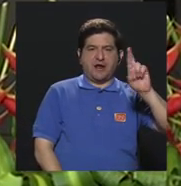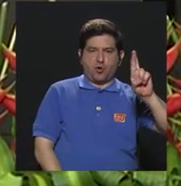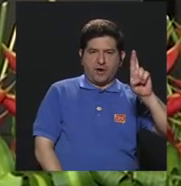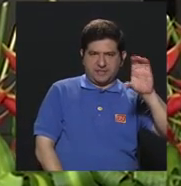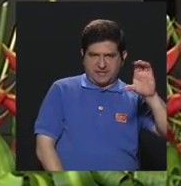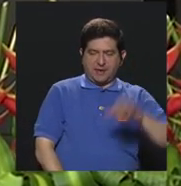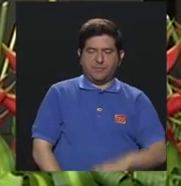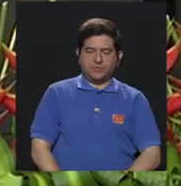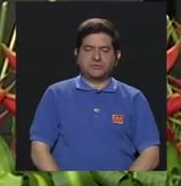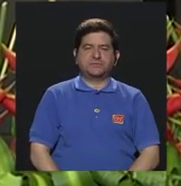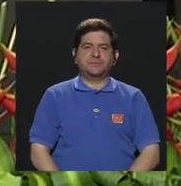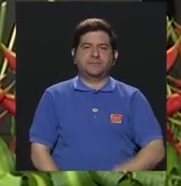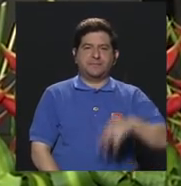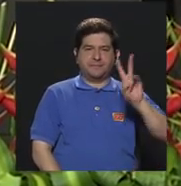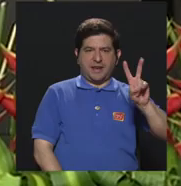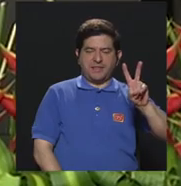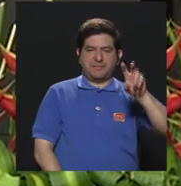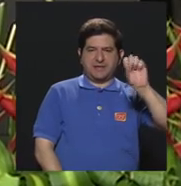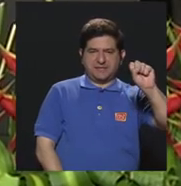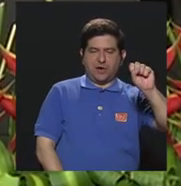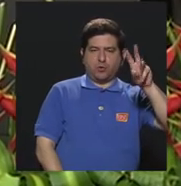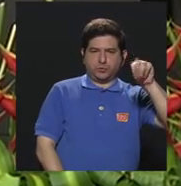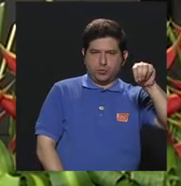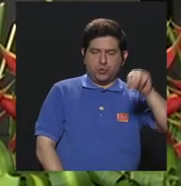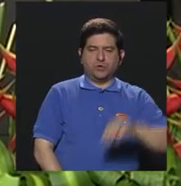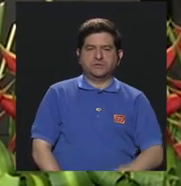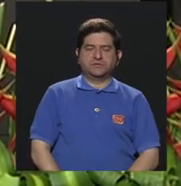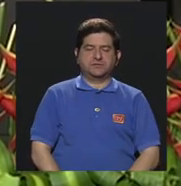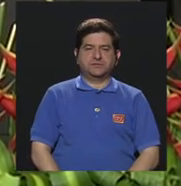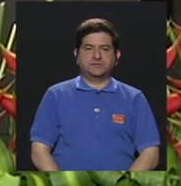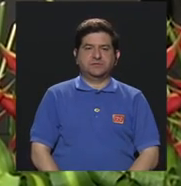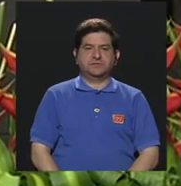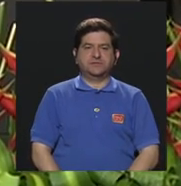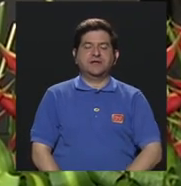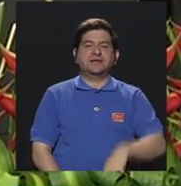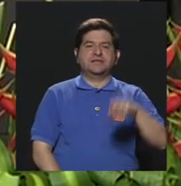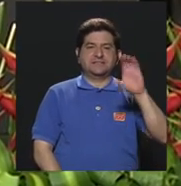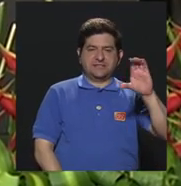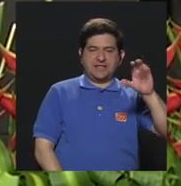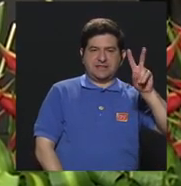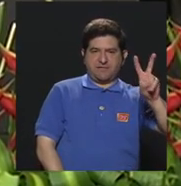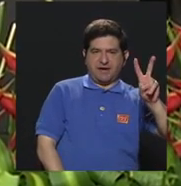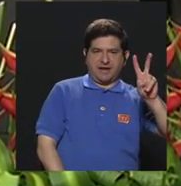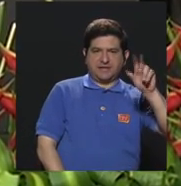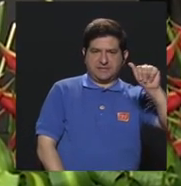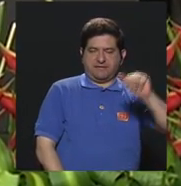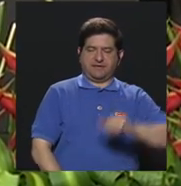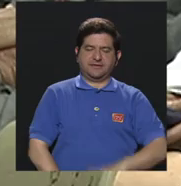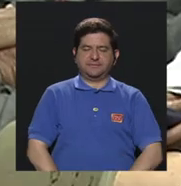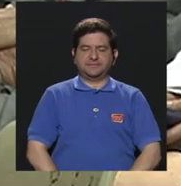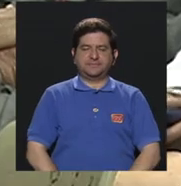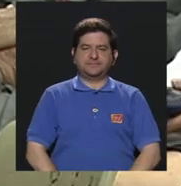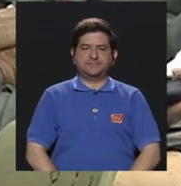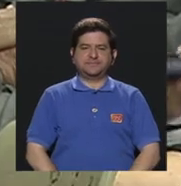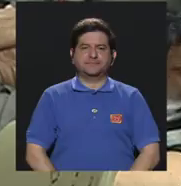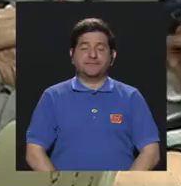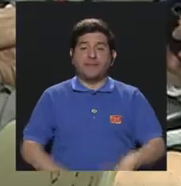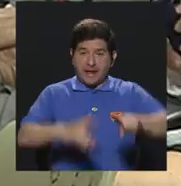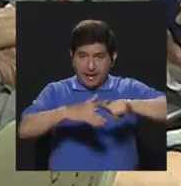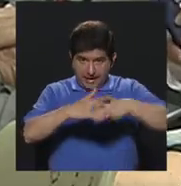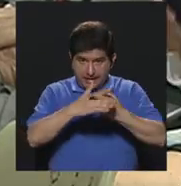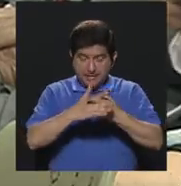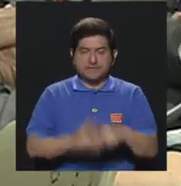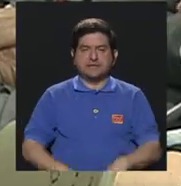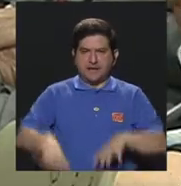Campos, señor Vladimir Zagot Muñoz y doctora Cindy Vargas Abarca. Iniciamos